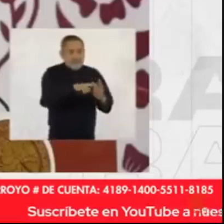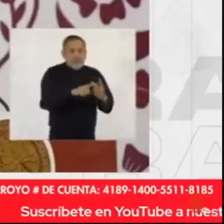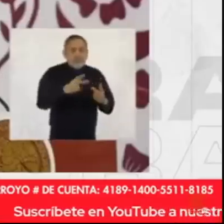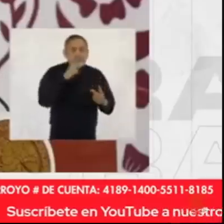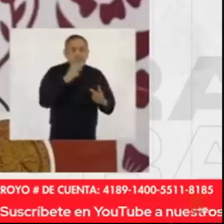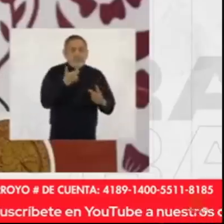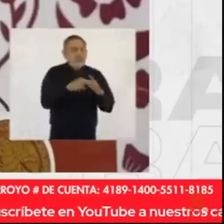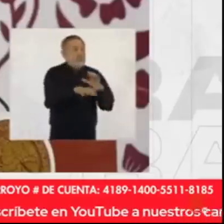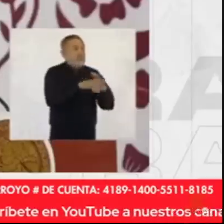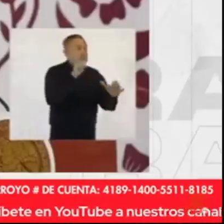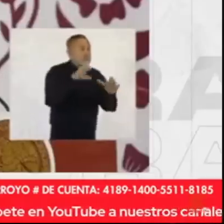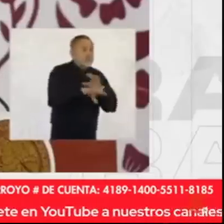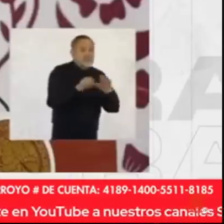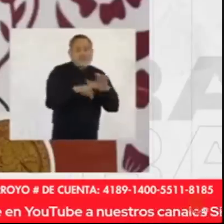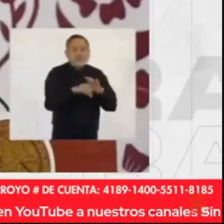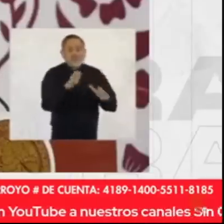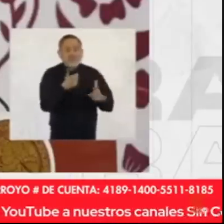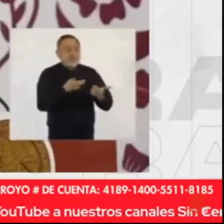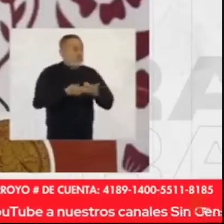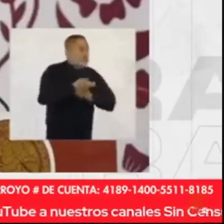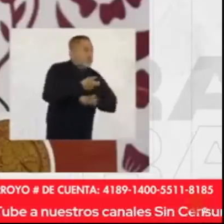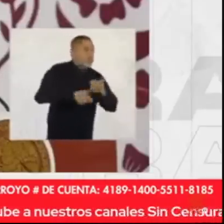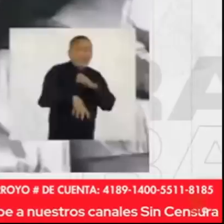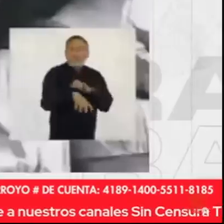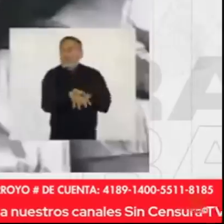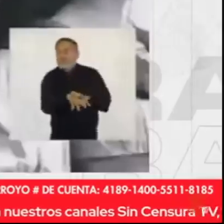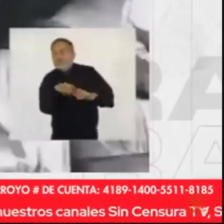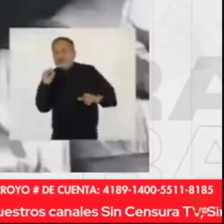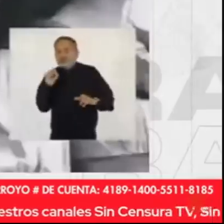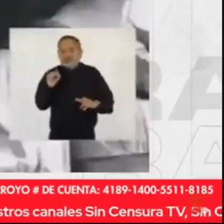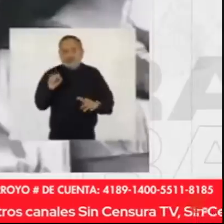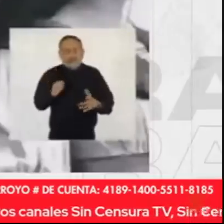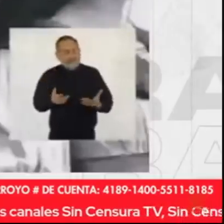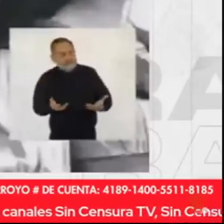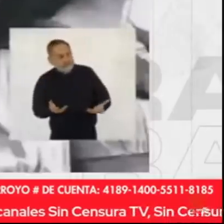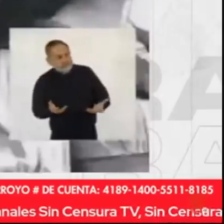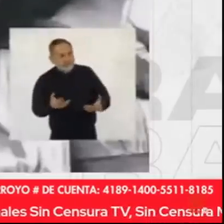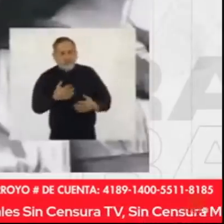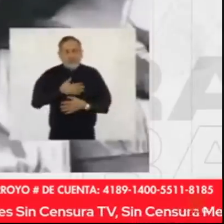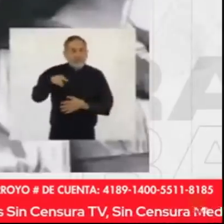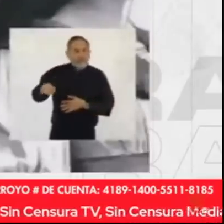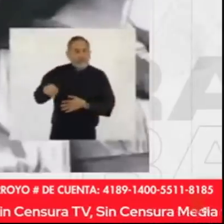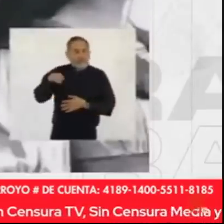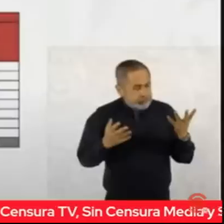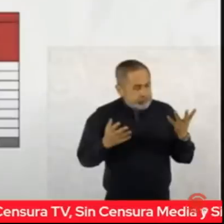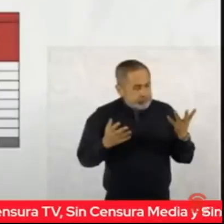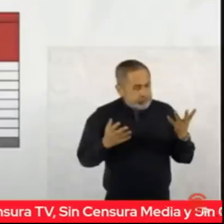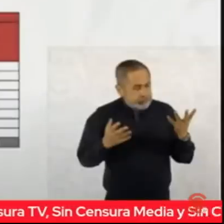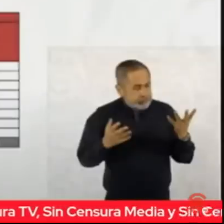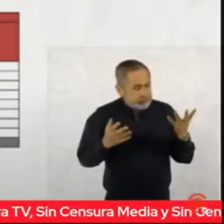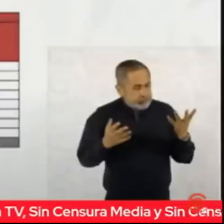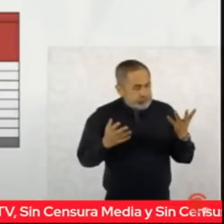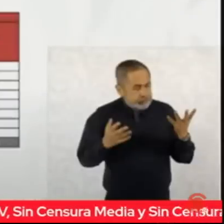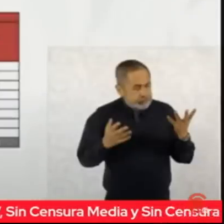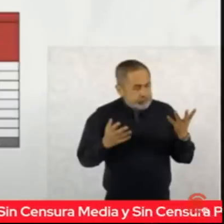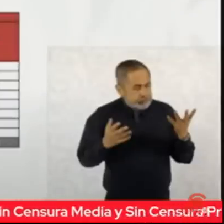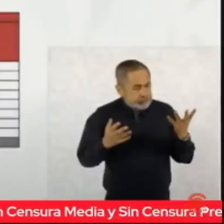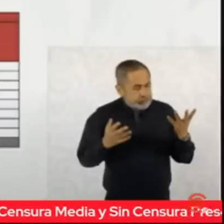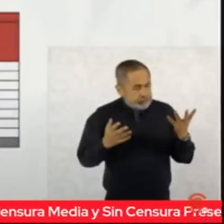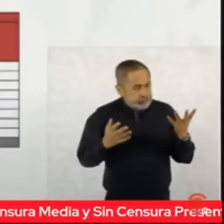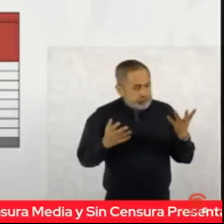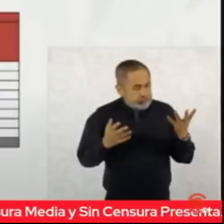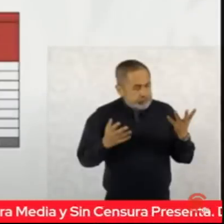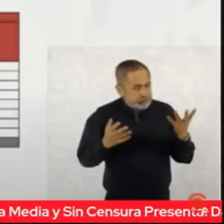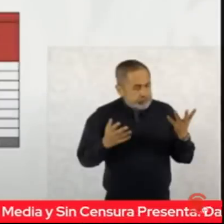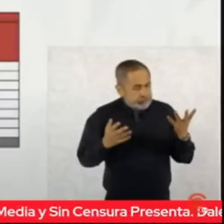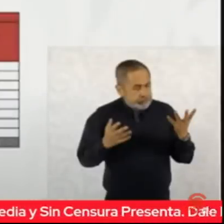empresas bloqueadas en el sistema financiero mexicano. Y hay que ver esas listas con muchísimo